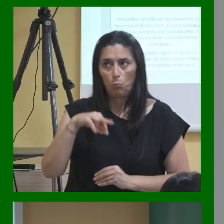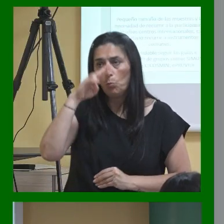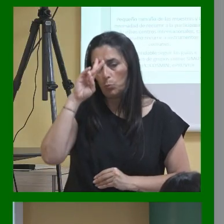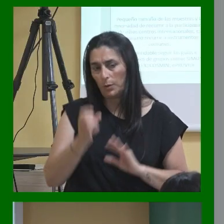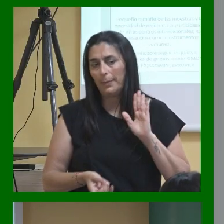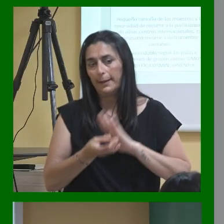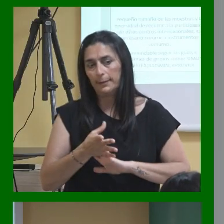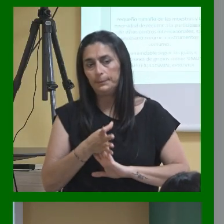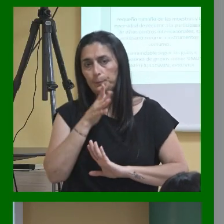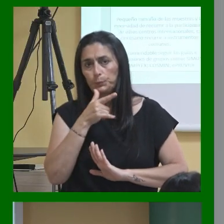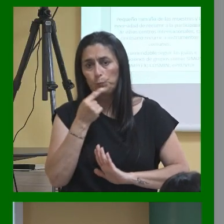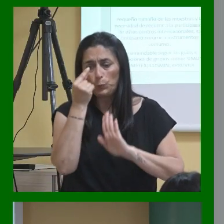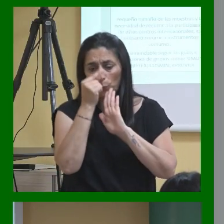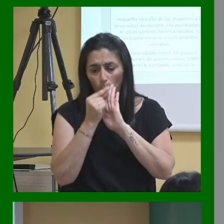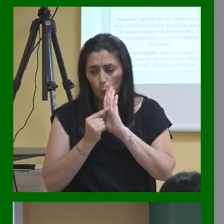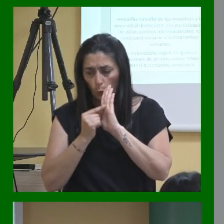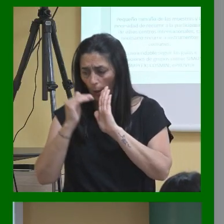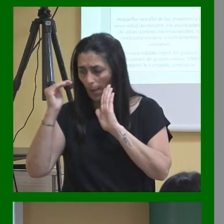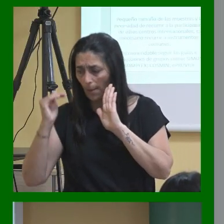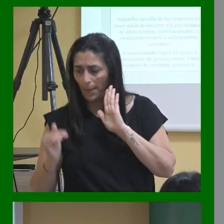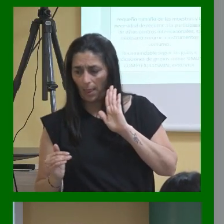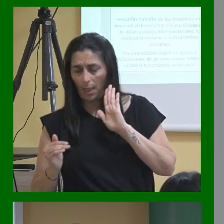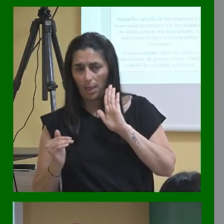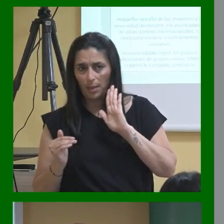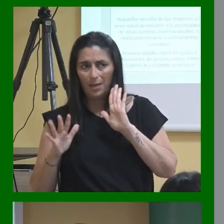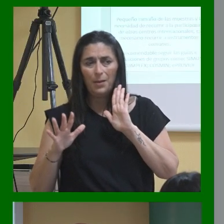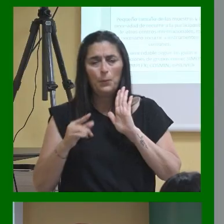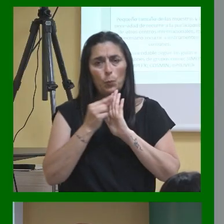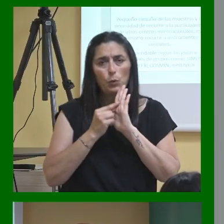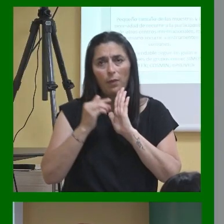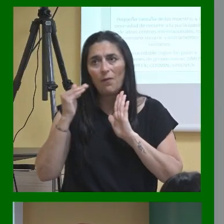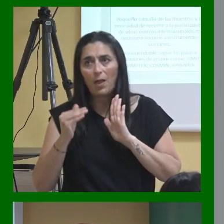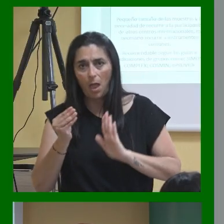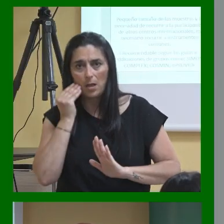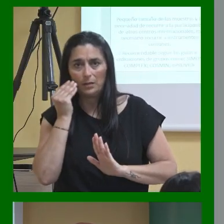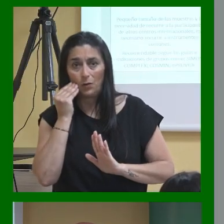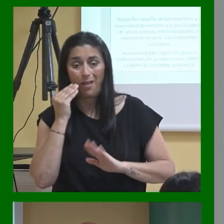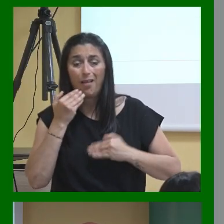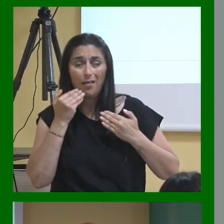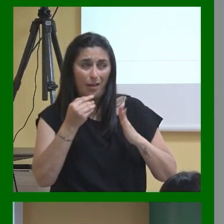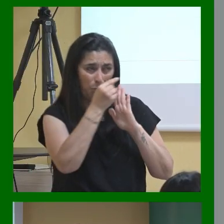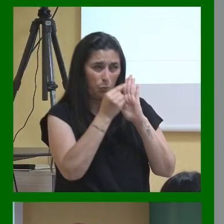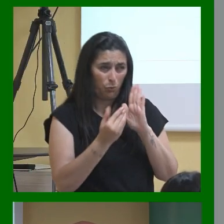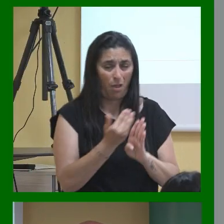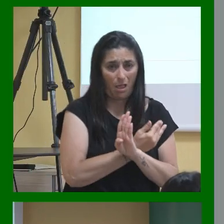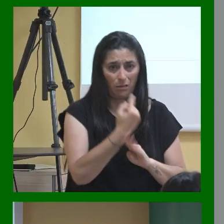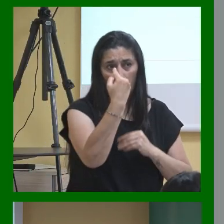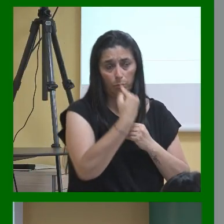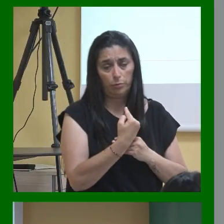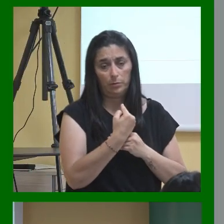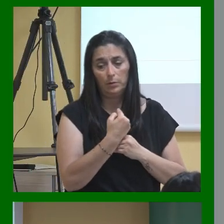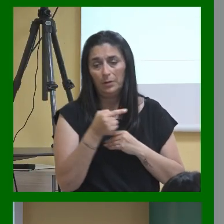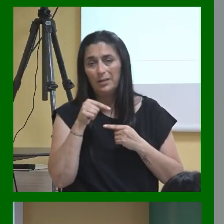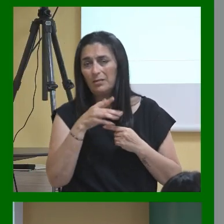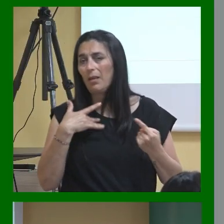porque la puntuación baja, pero baja artificialmente por la naturaleza de los ítems. Y eso significa que cuando